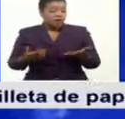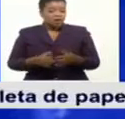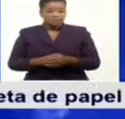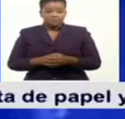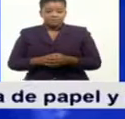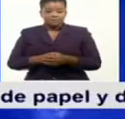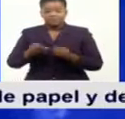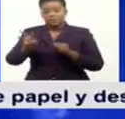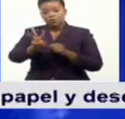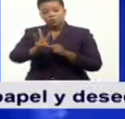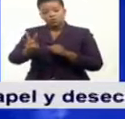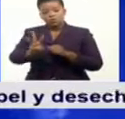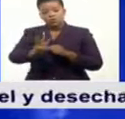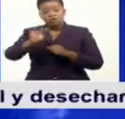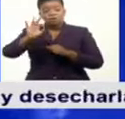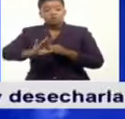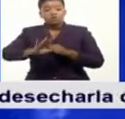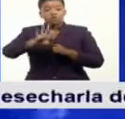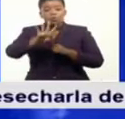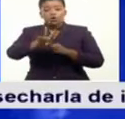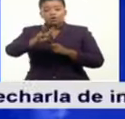con una tasa de